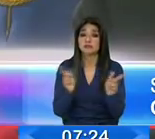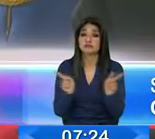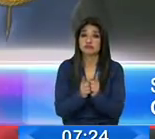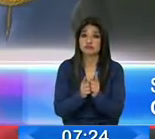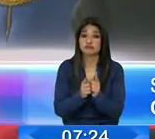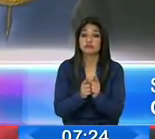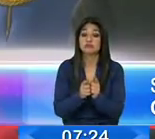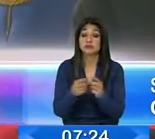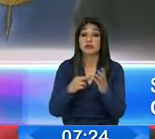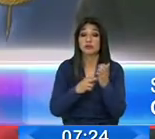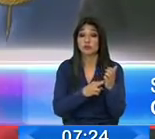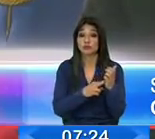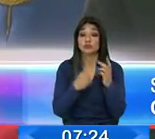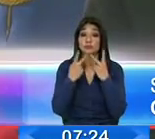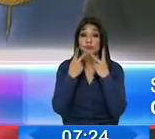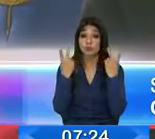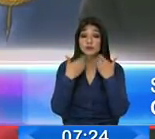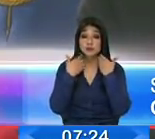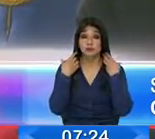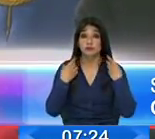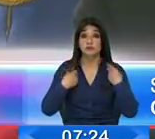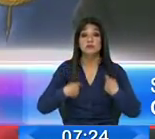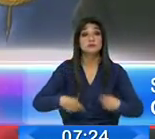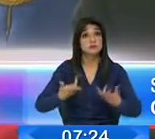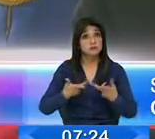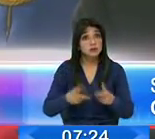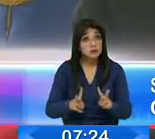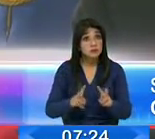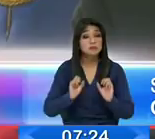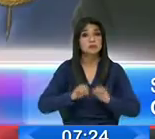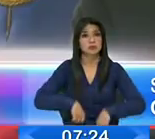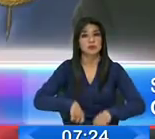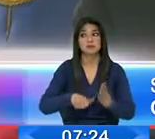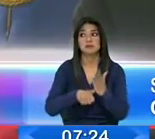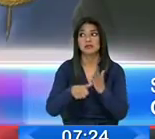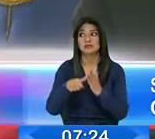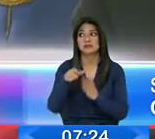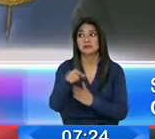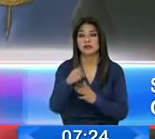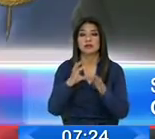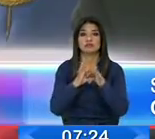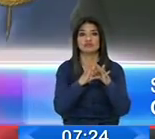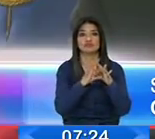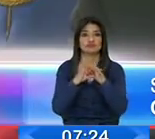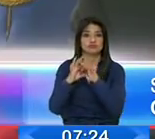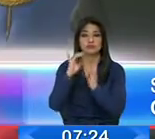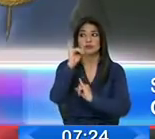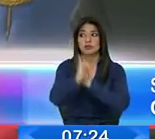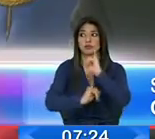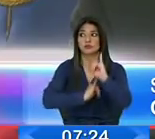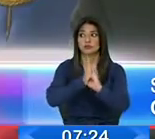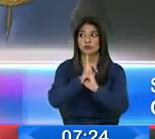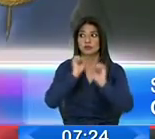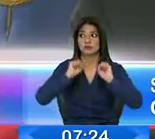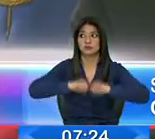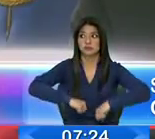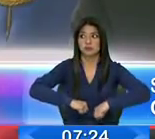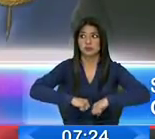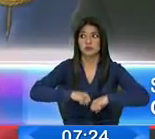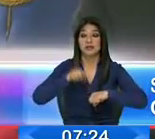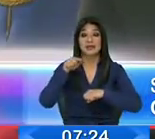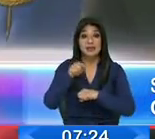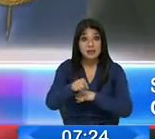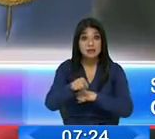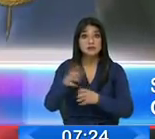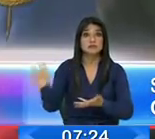recursos públicos, al trabajo que previamente he hecho también el Ministerio de Relaciones Exteriores, que procuró básicamente la compilación de